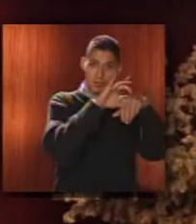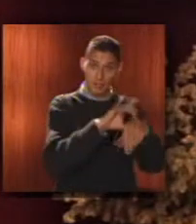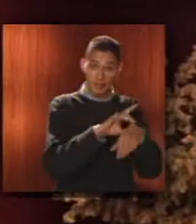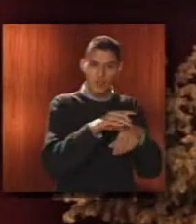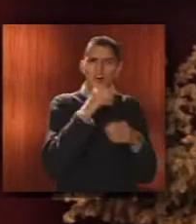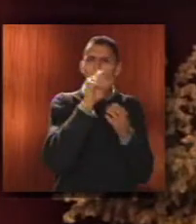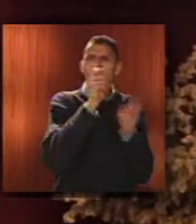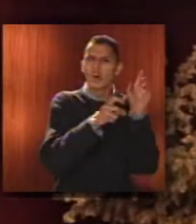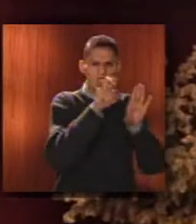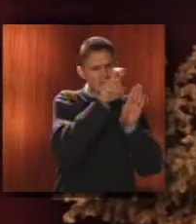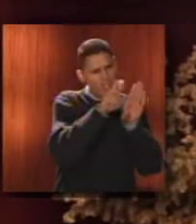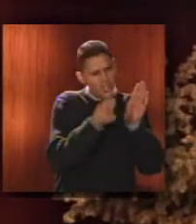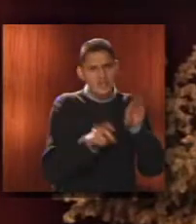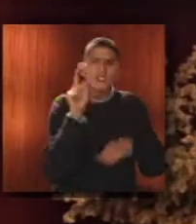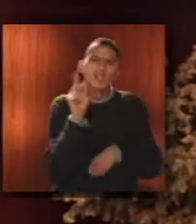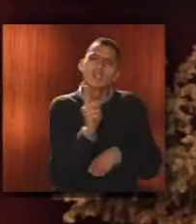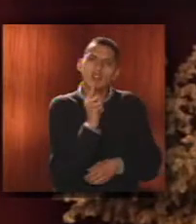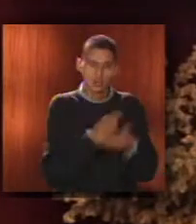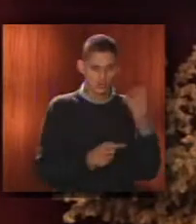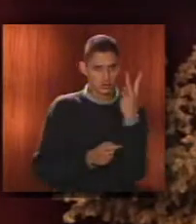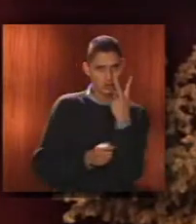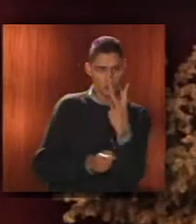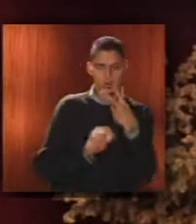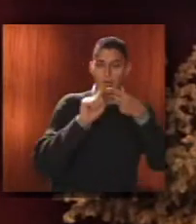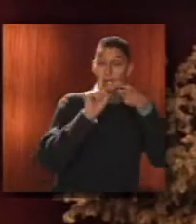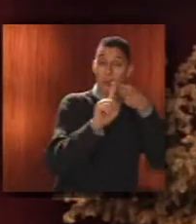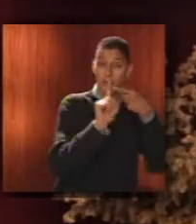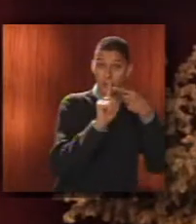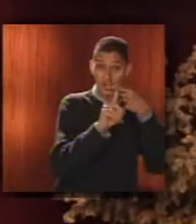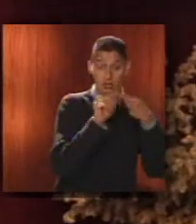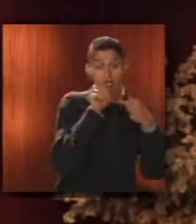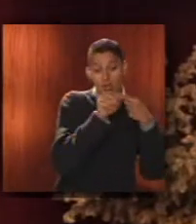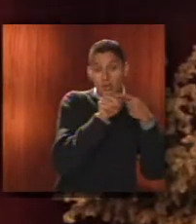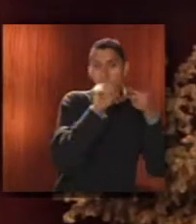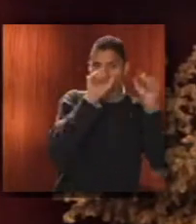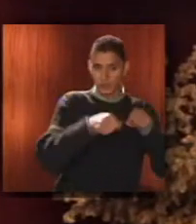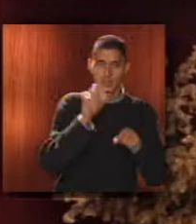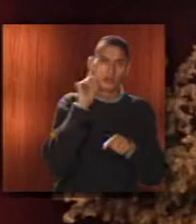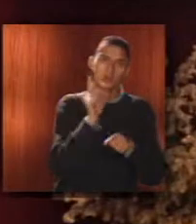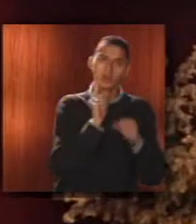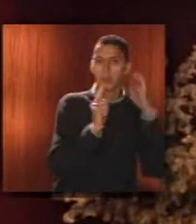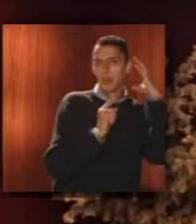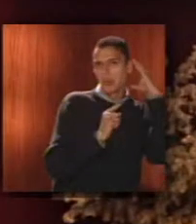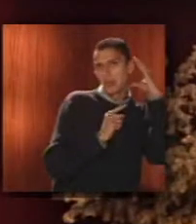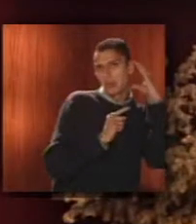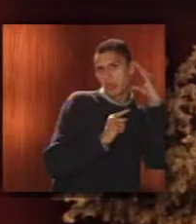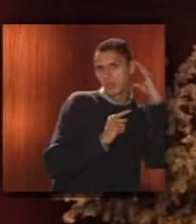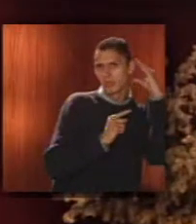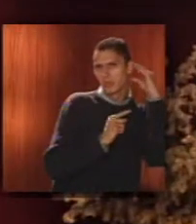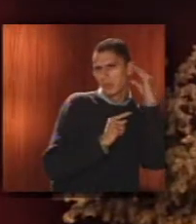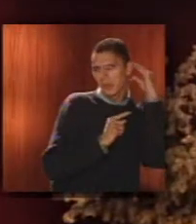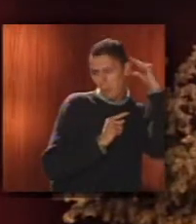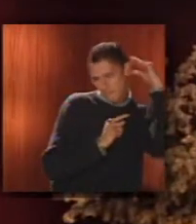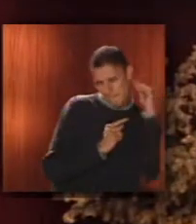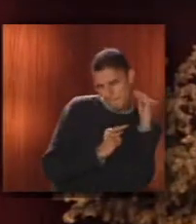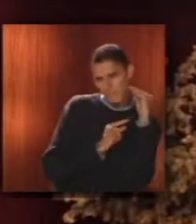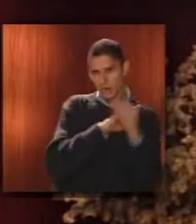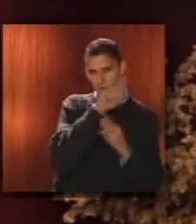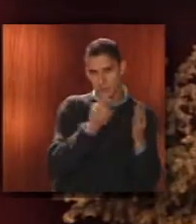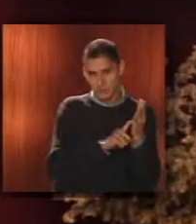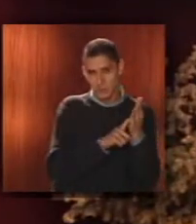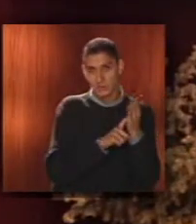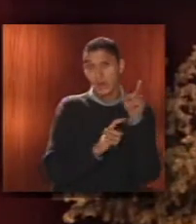se establecen desde dos momentos. Uno, se puede clasificar desde leve, moderada,